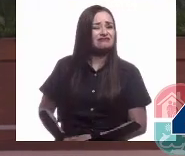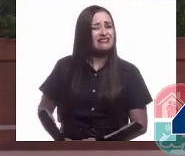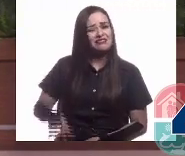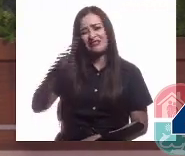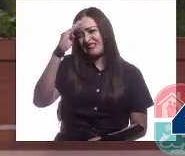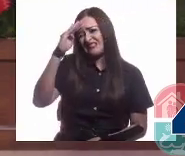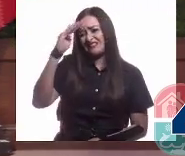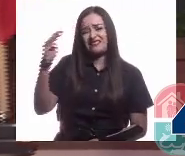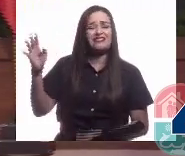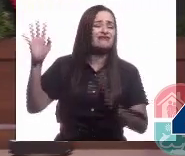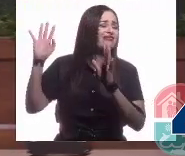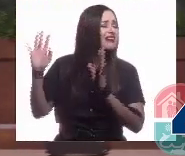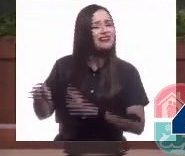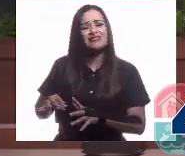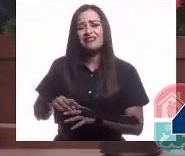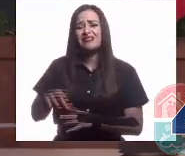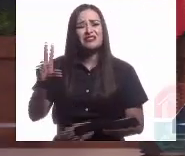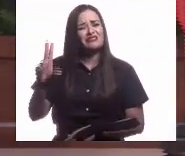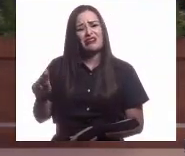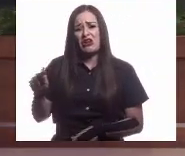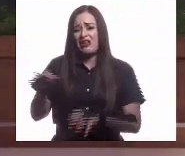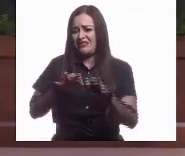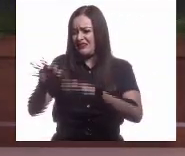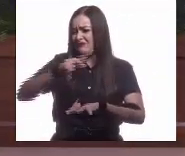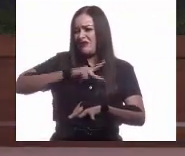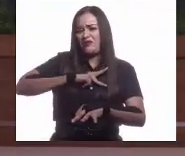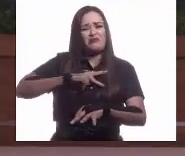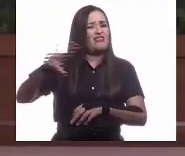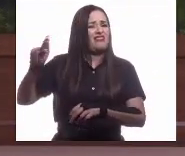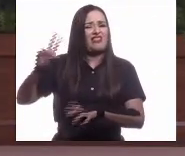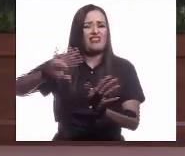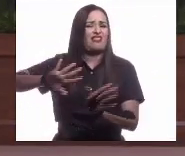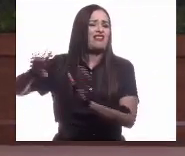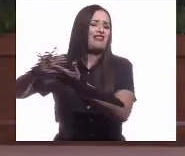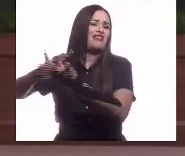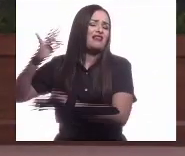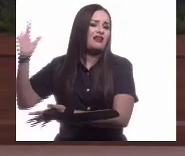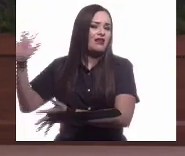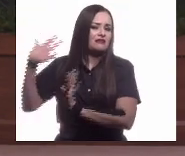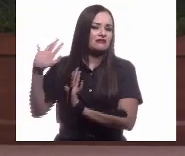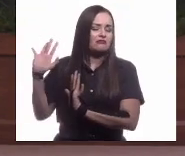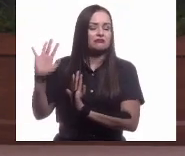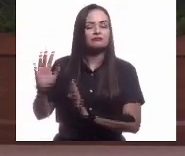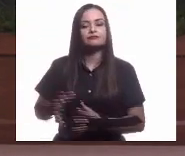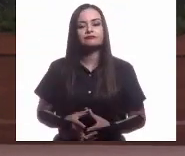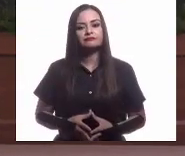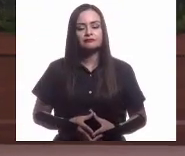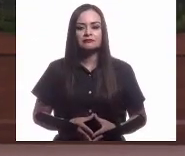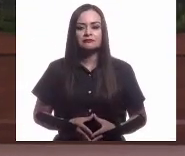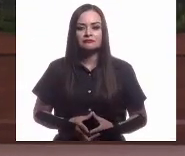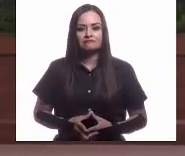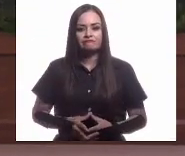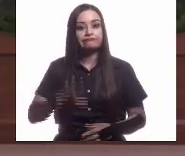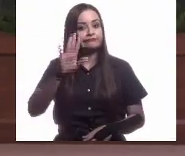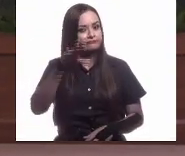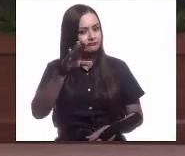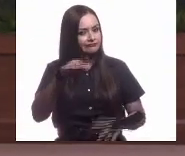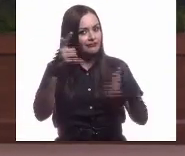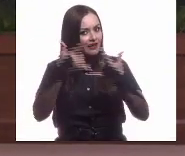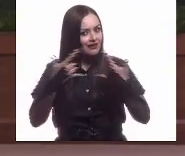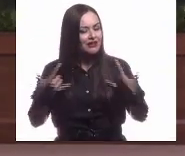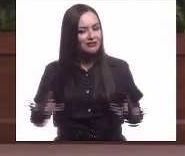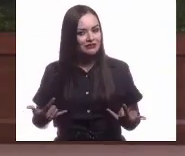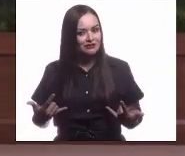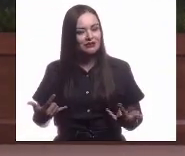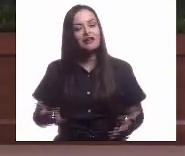las mañas habidas y por haber y no lo voy a contratar, mejor prefiero un joven o alguna cosa así. Bueno, déjenme contarles la historia de